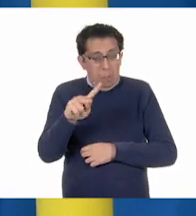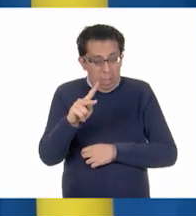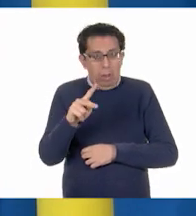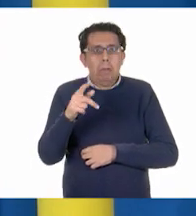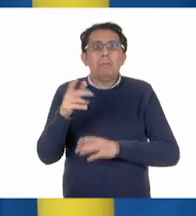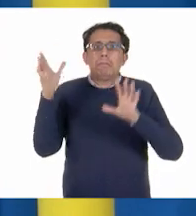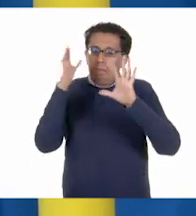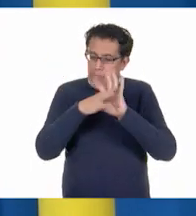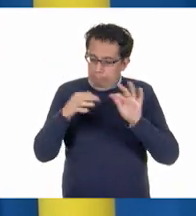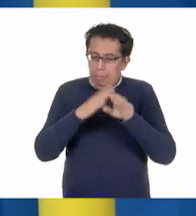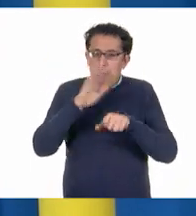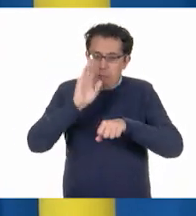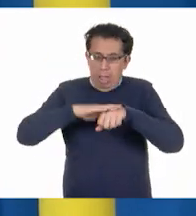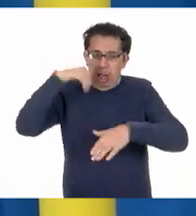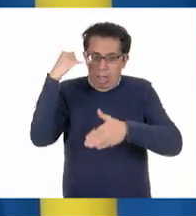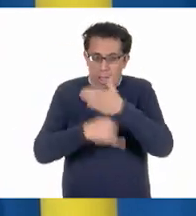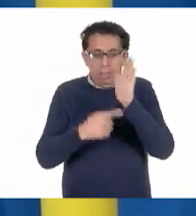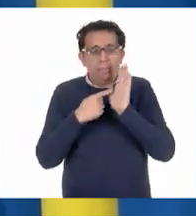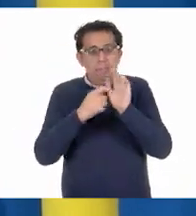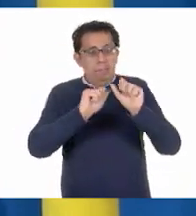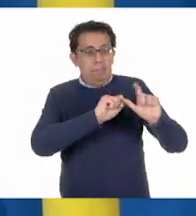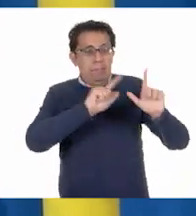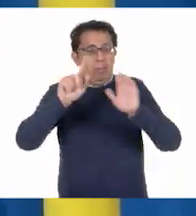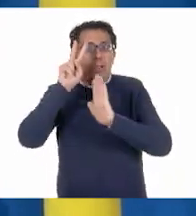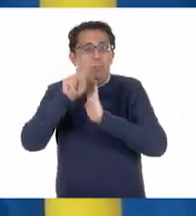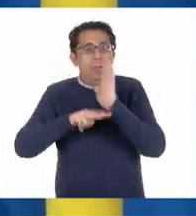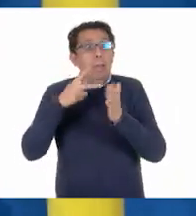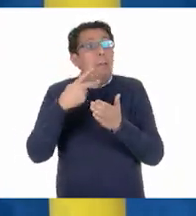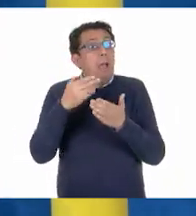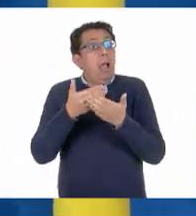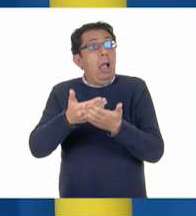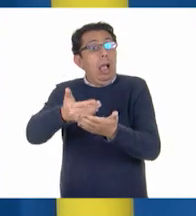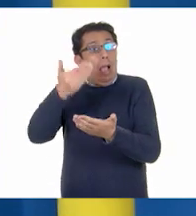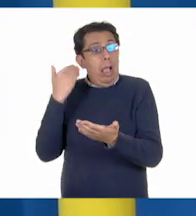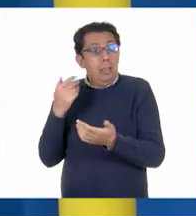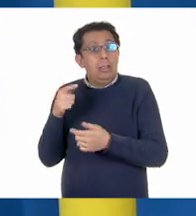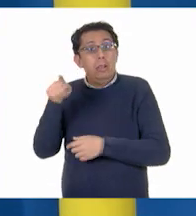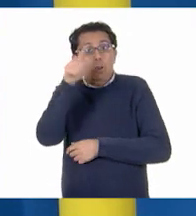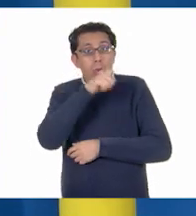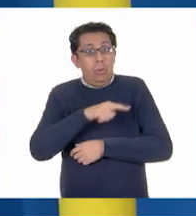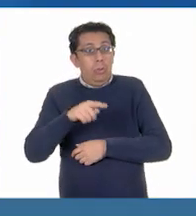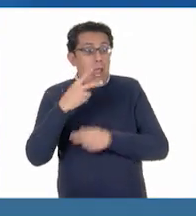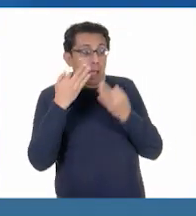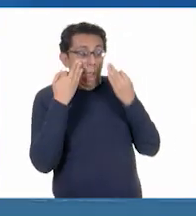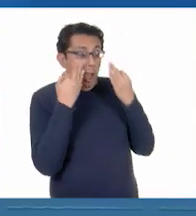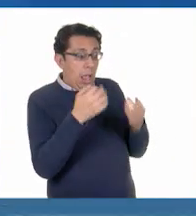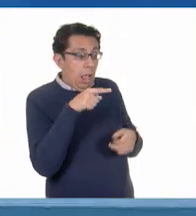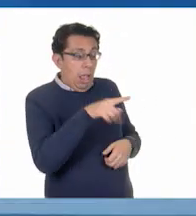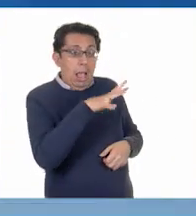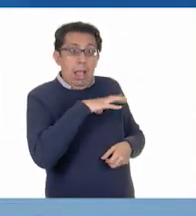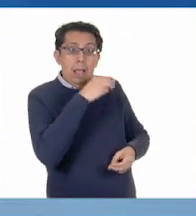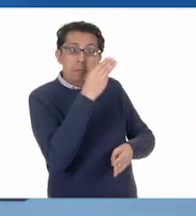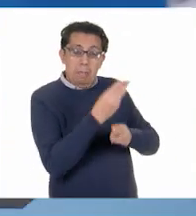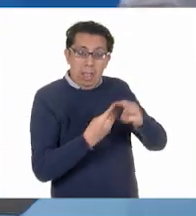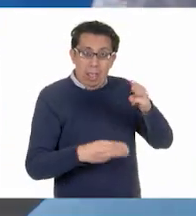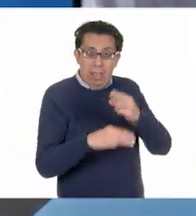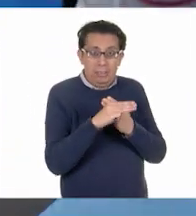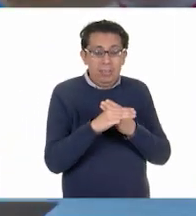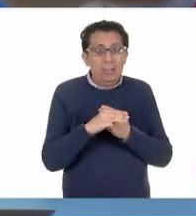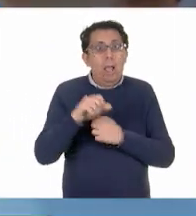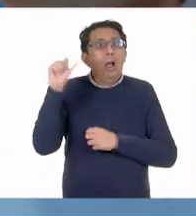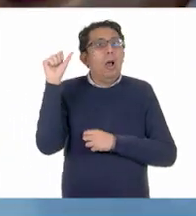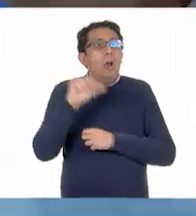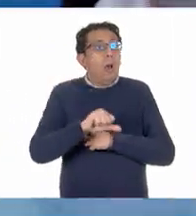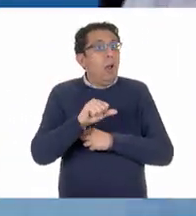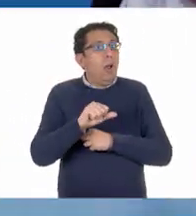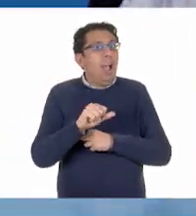un video. Solo que antes, no sé si ustedes se percataron que aquí ya tenemos unos materiales. ¿Eh? Oh. El día de hoy vamos a